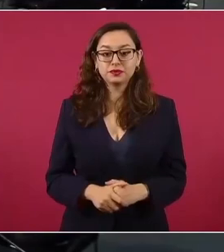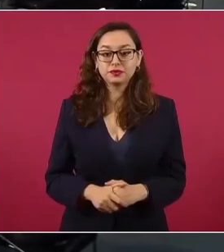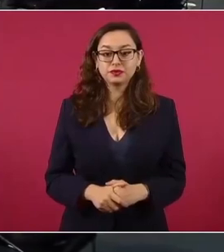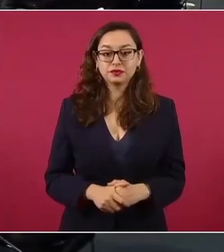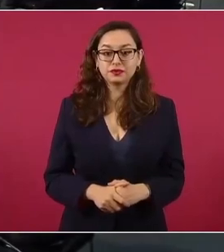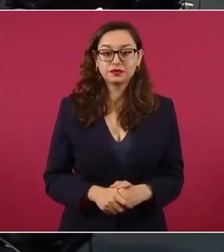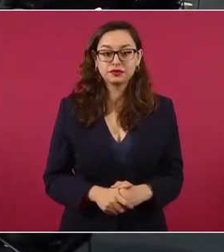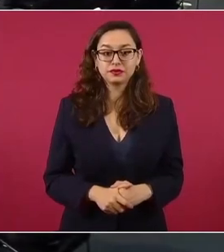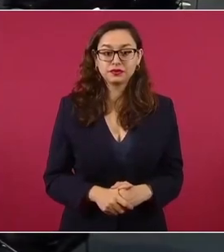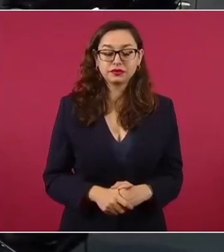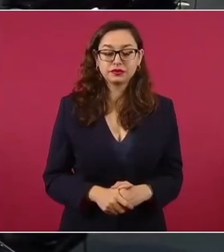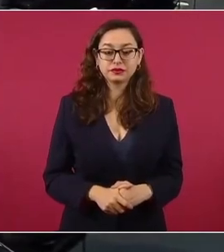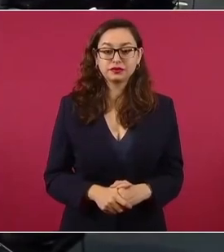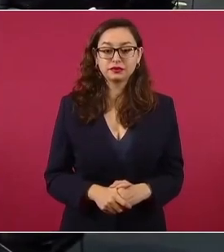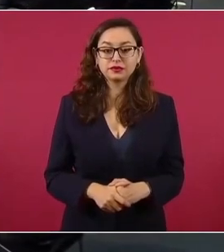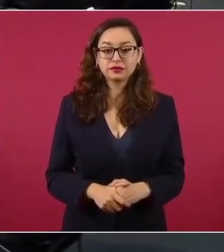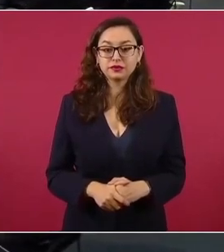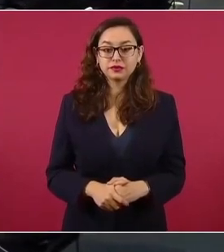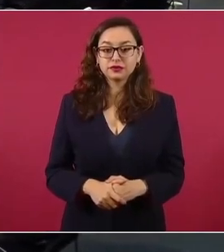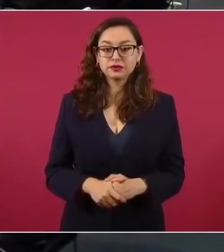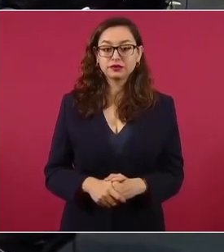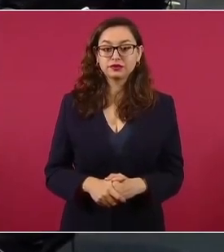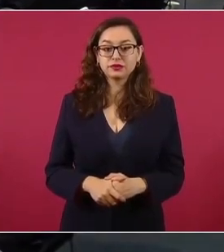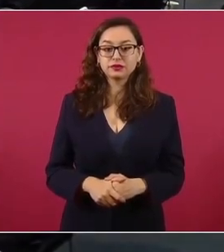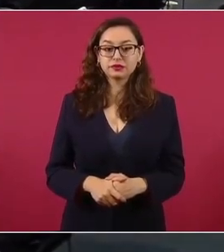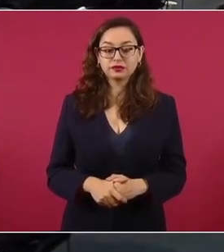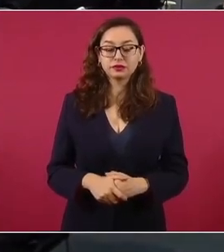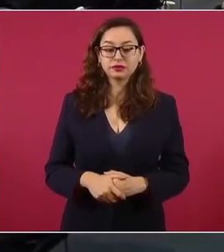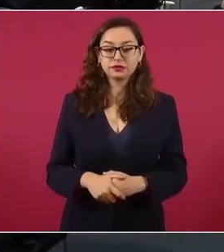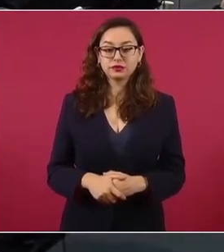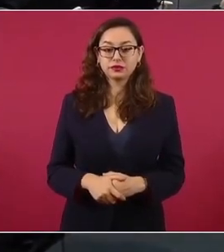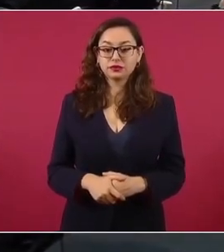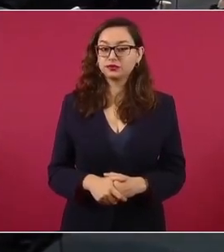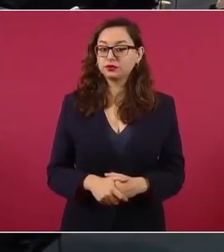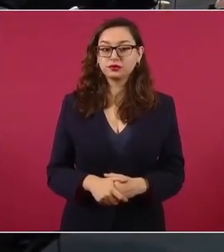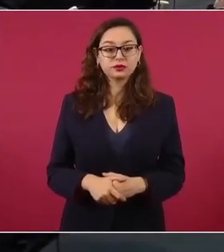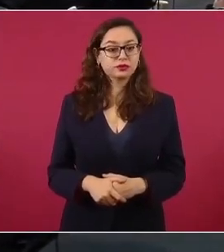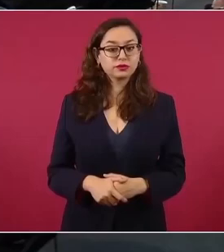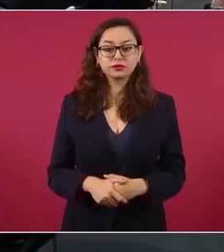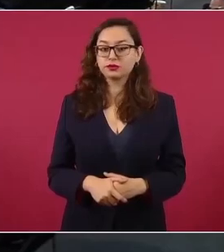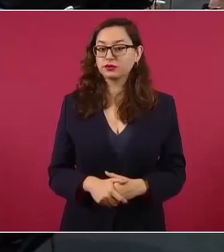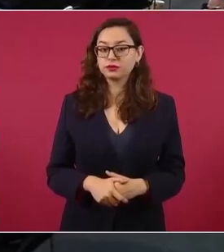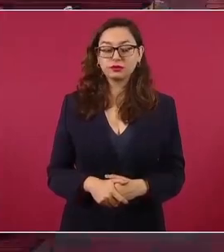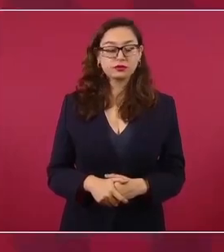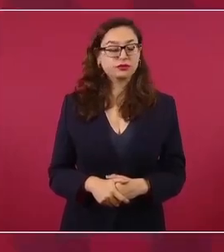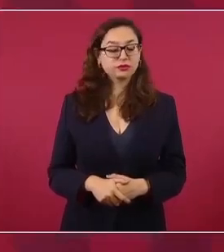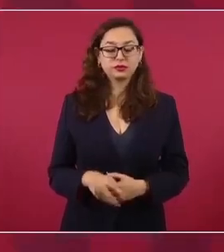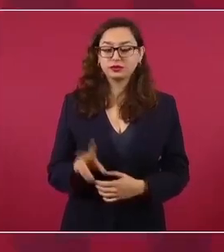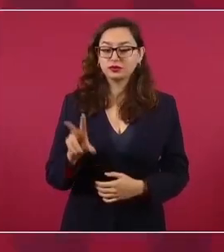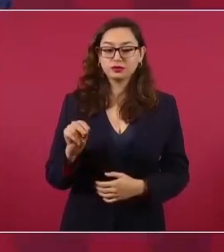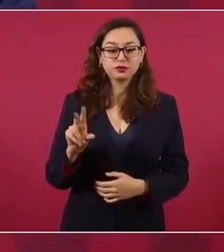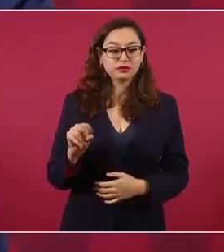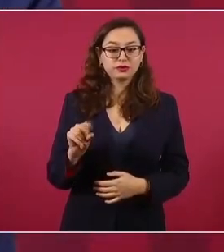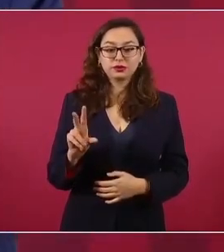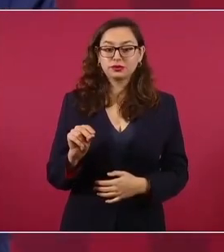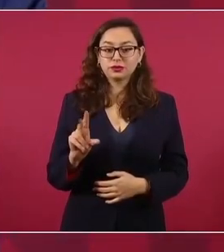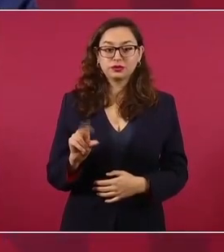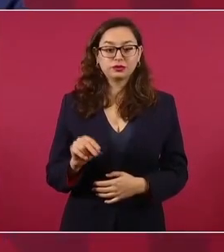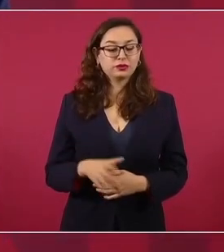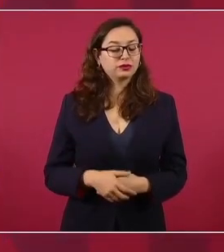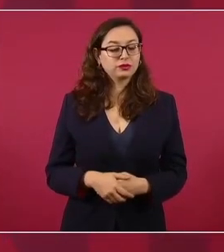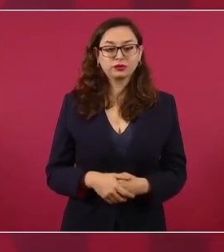¿Hay plan B en caso de que esta reforma electoral como tal? No, no, no, no, no. Es que,